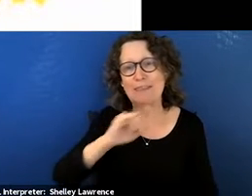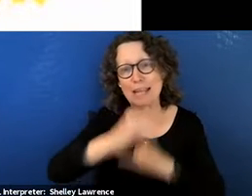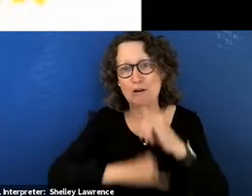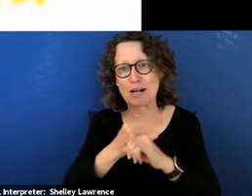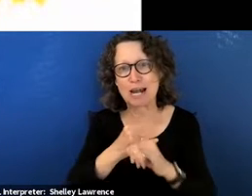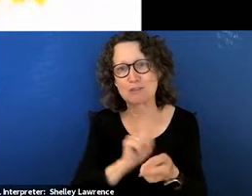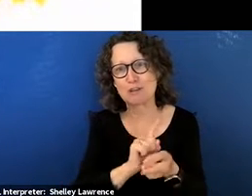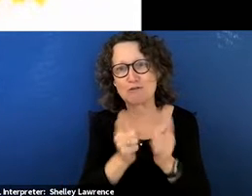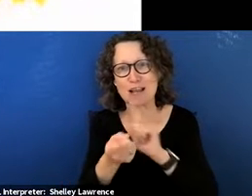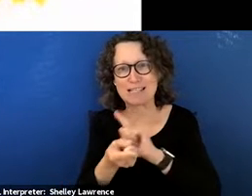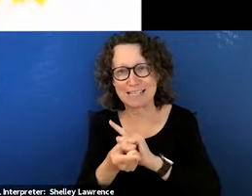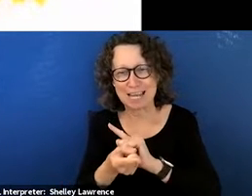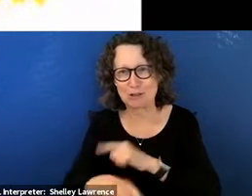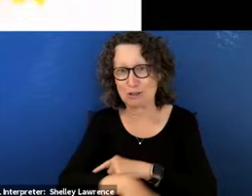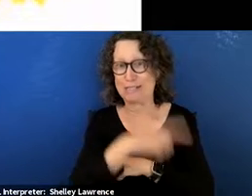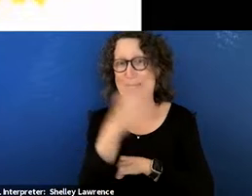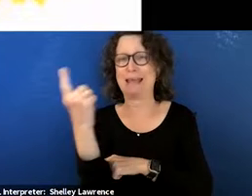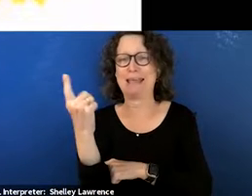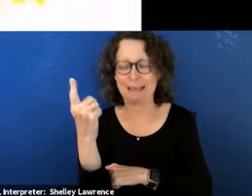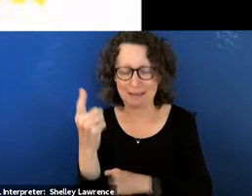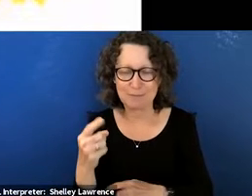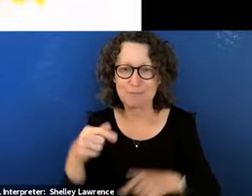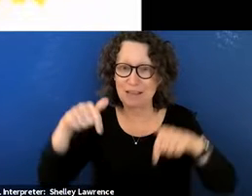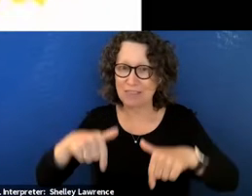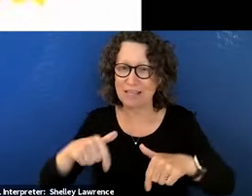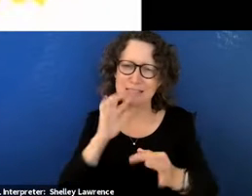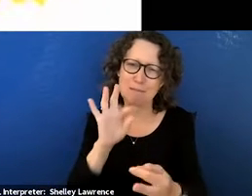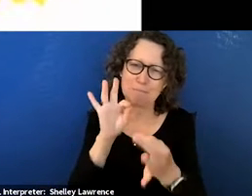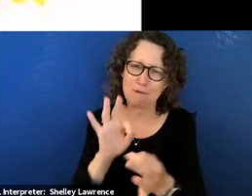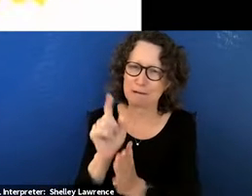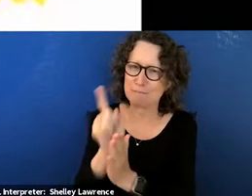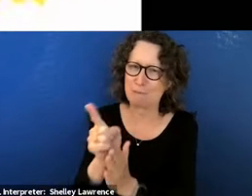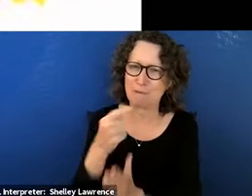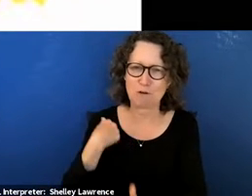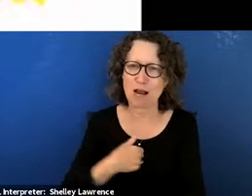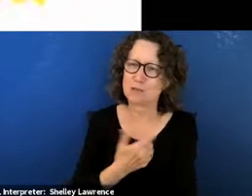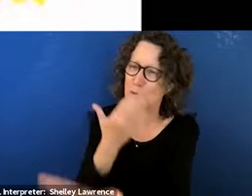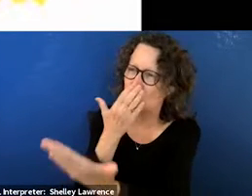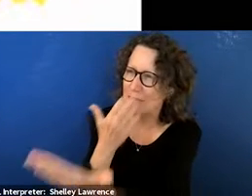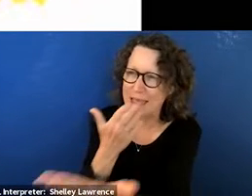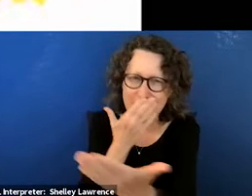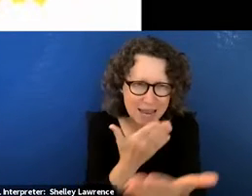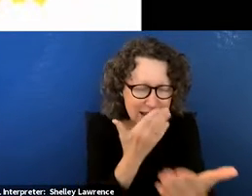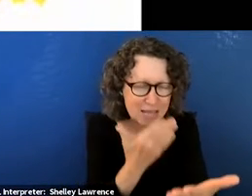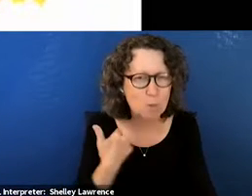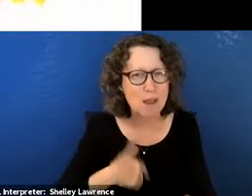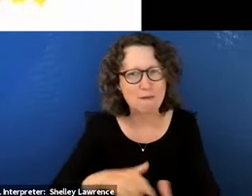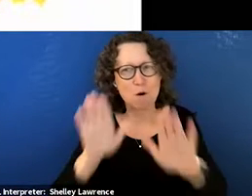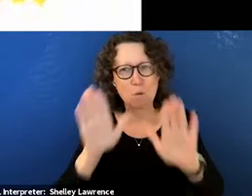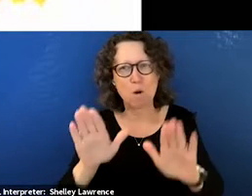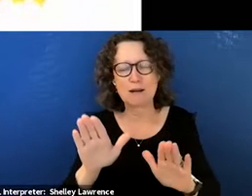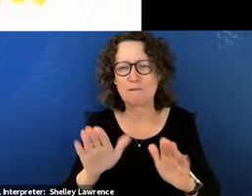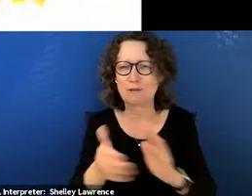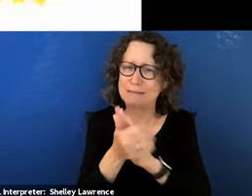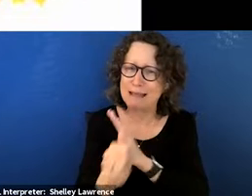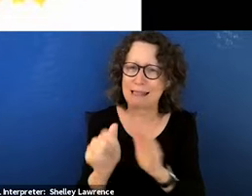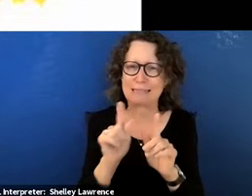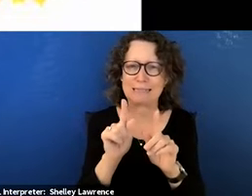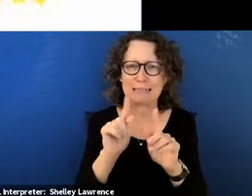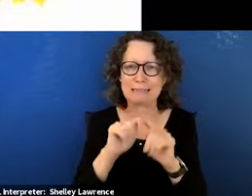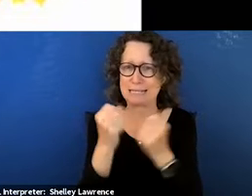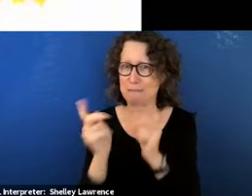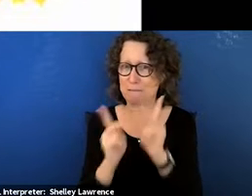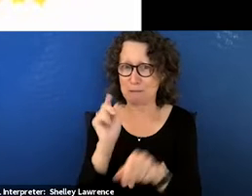de septiembre es el Día Internacional de la Traducción. Este es el momento perfecto para que nosotros los reconozcamos. Tenemos un